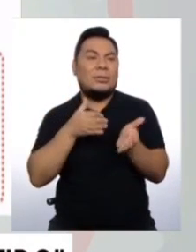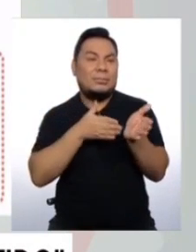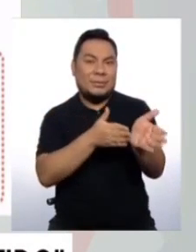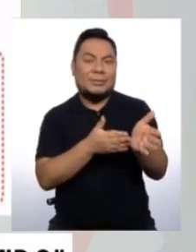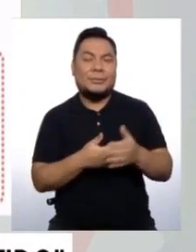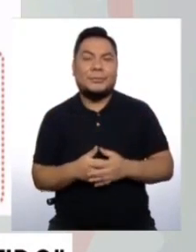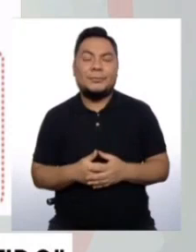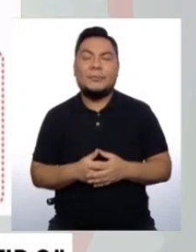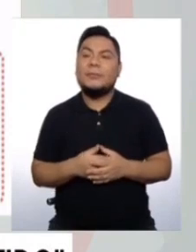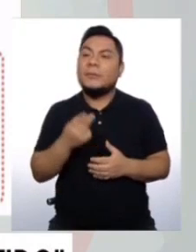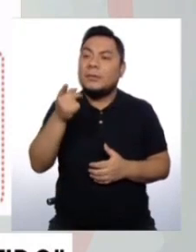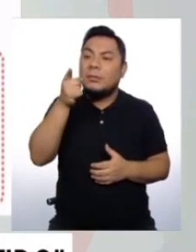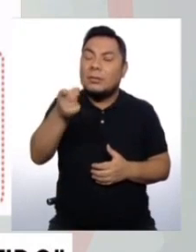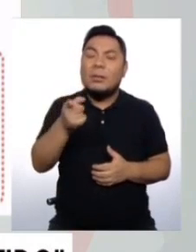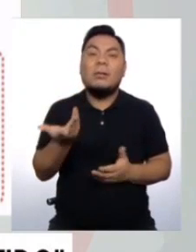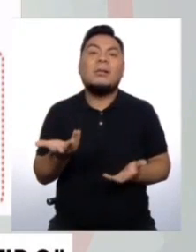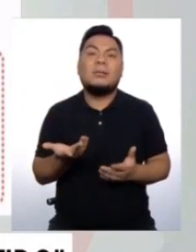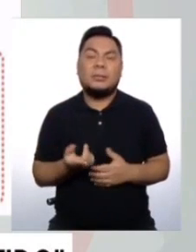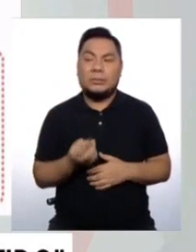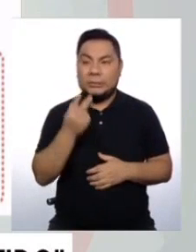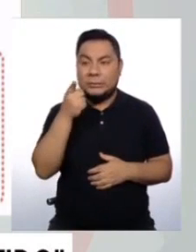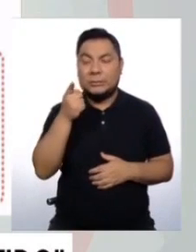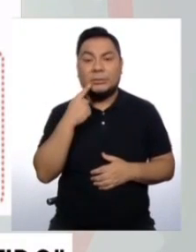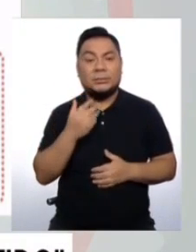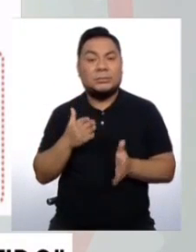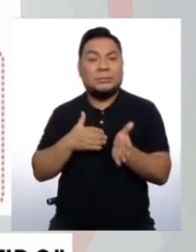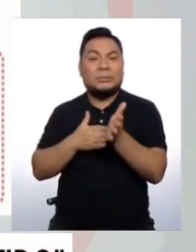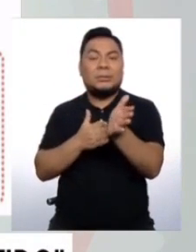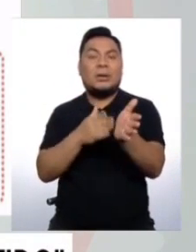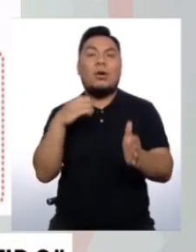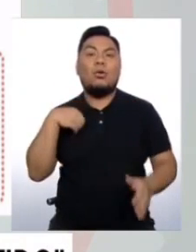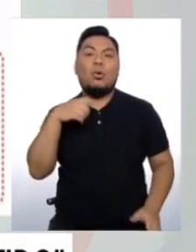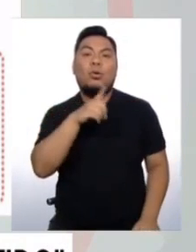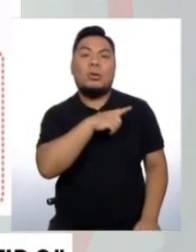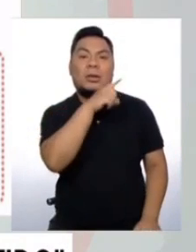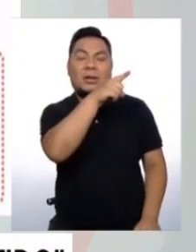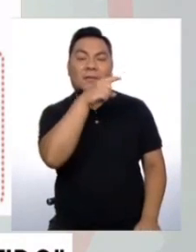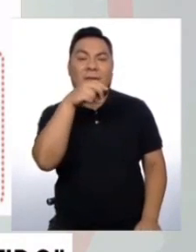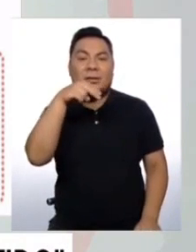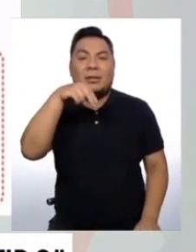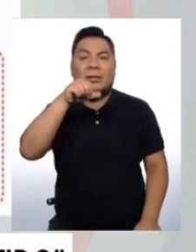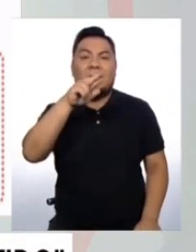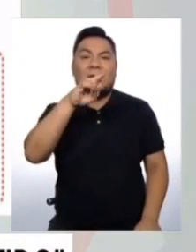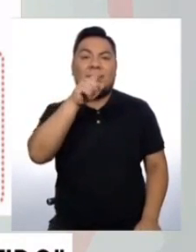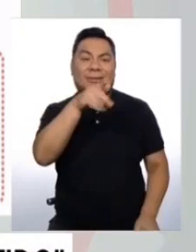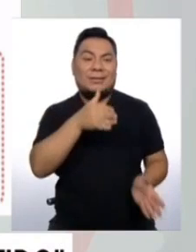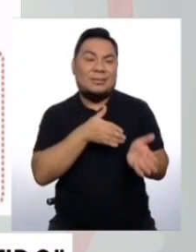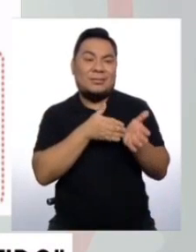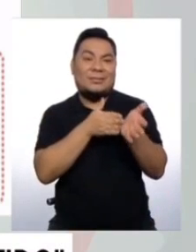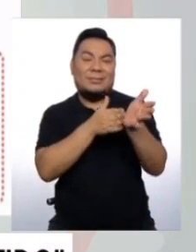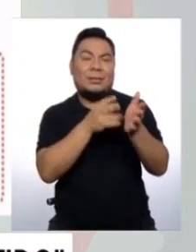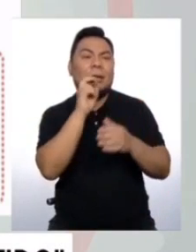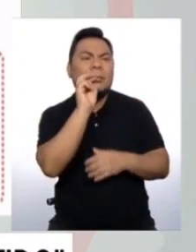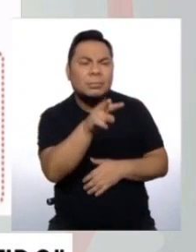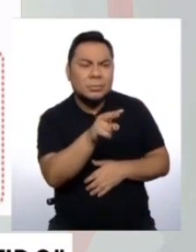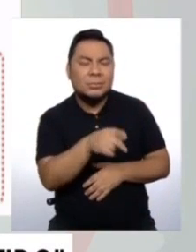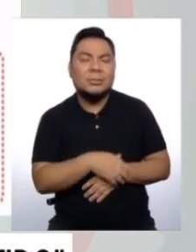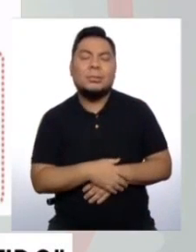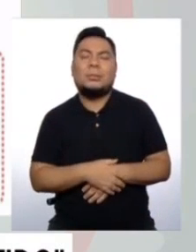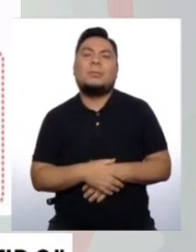en la estación de El Naranjal, en Los Olivos, es la estación del Metropolitano, hemos